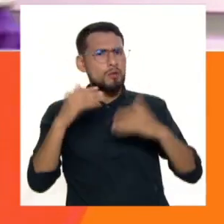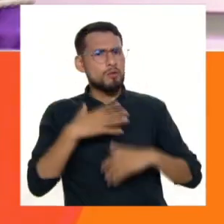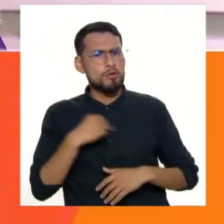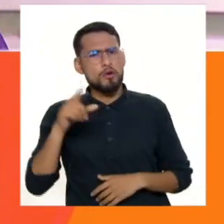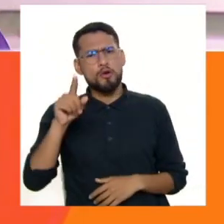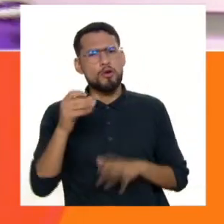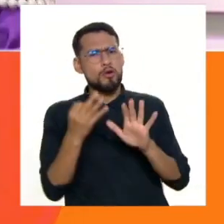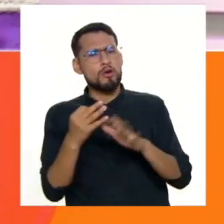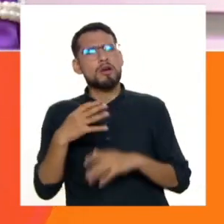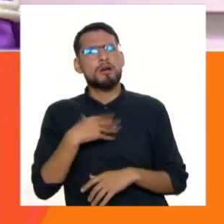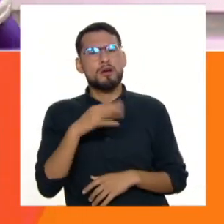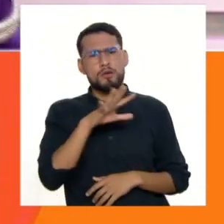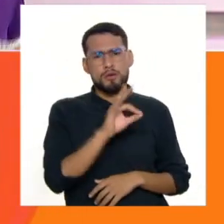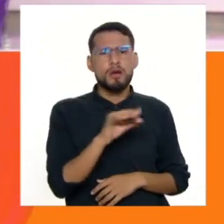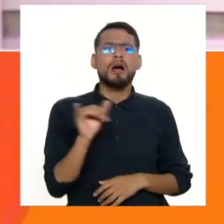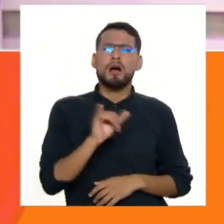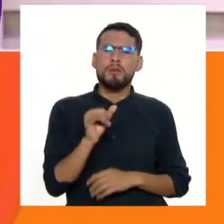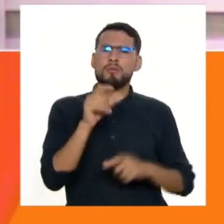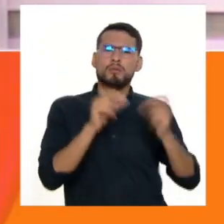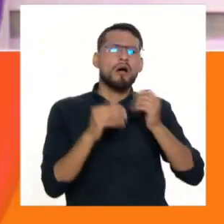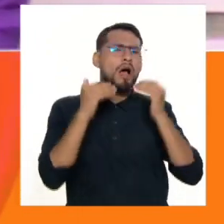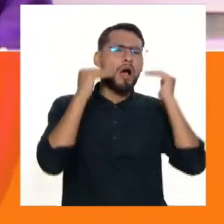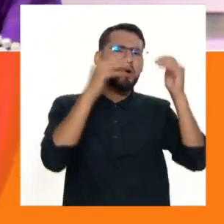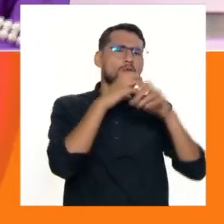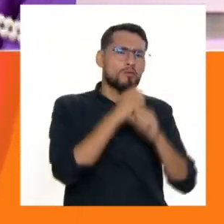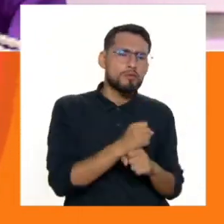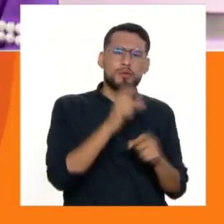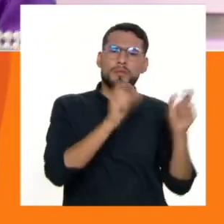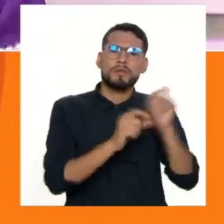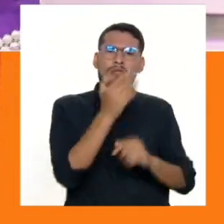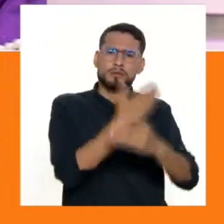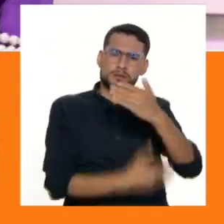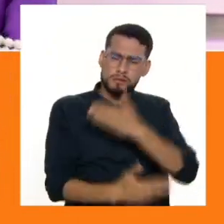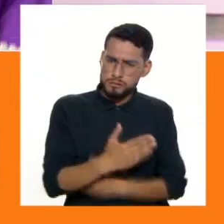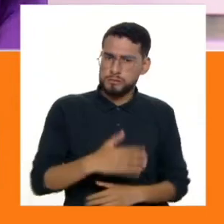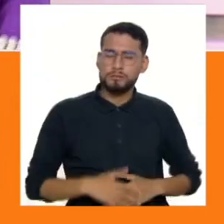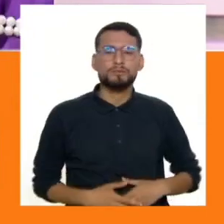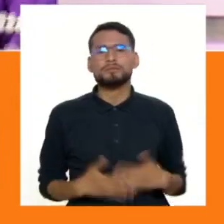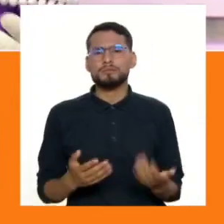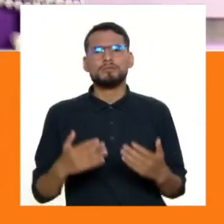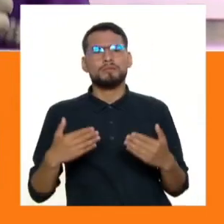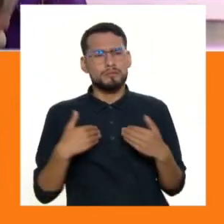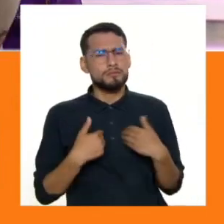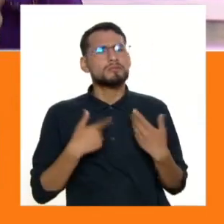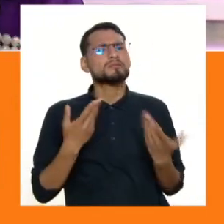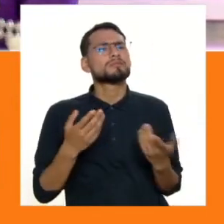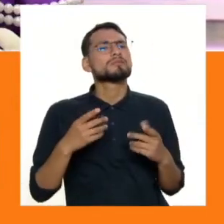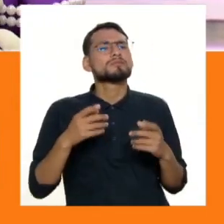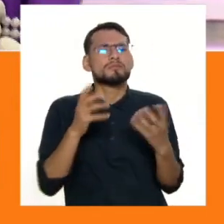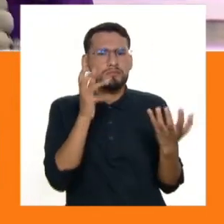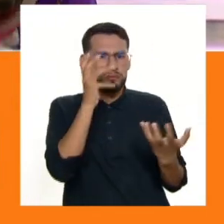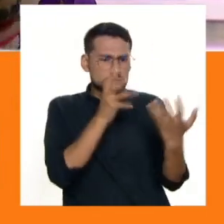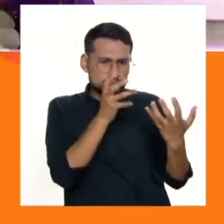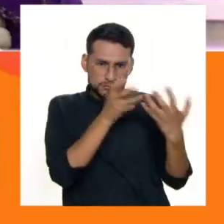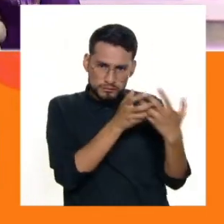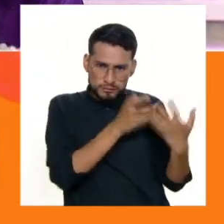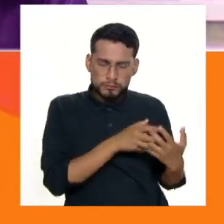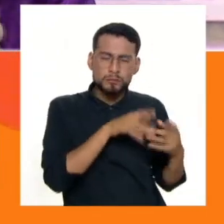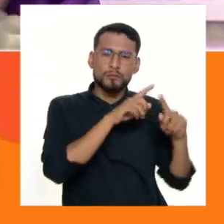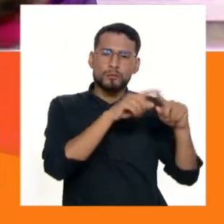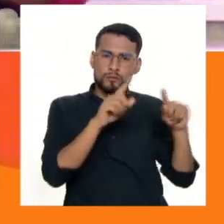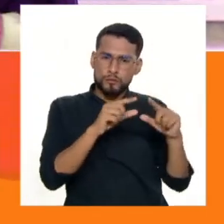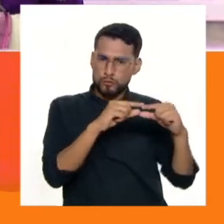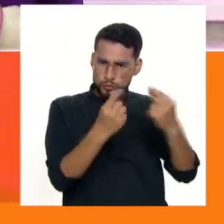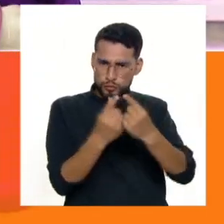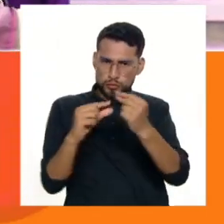18 a 59 años, también tenemos un público adulto mayor y personas con discapacidad, y las rutinas son adaptadas justamente para cada